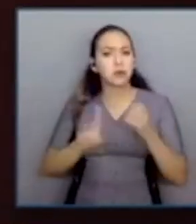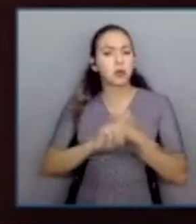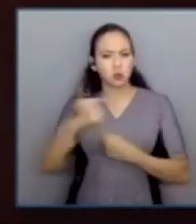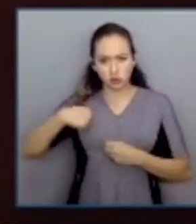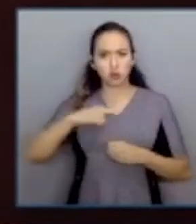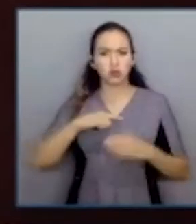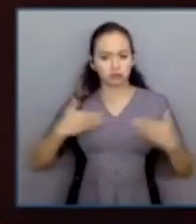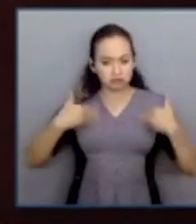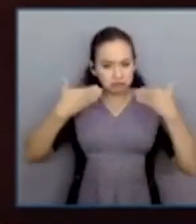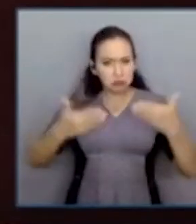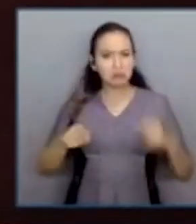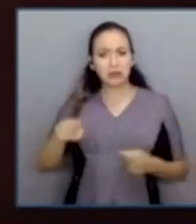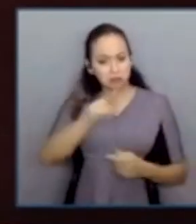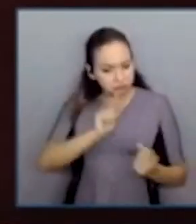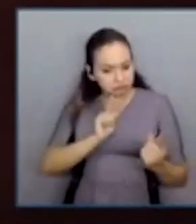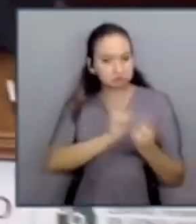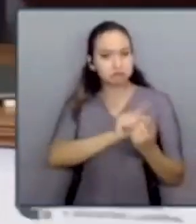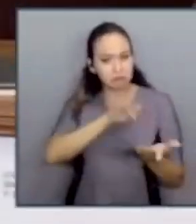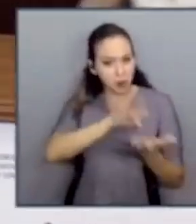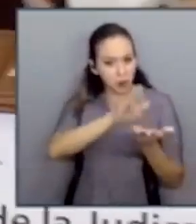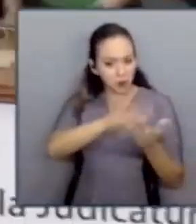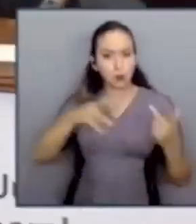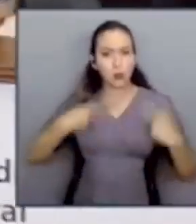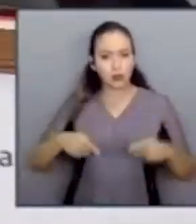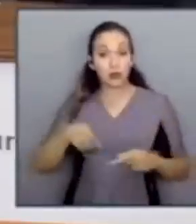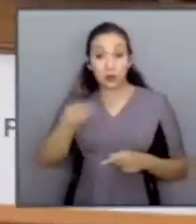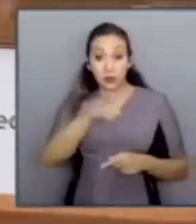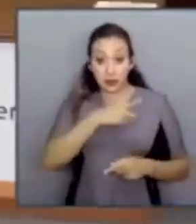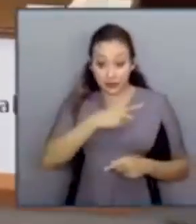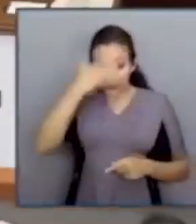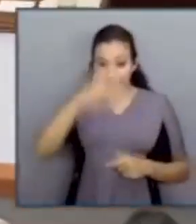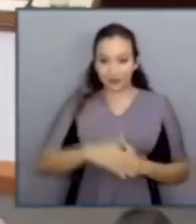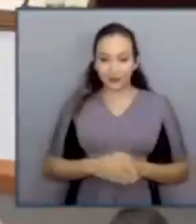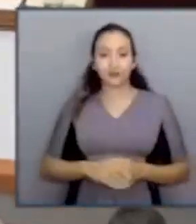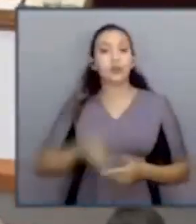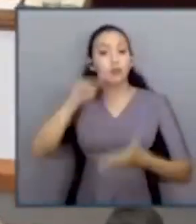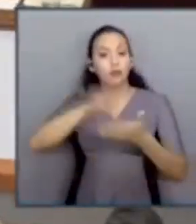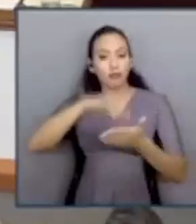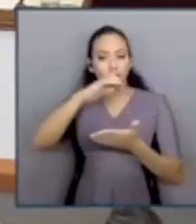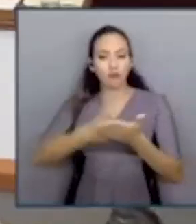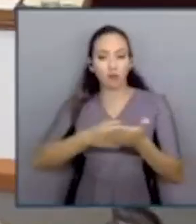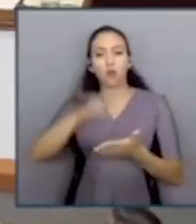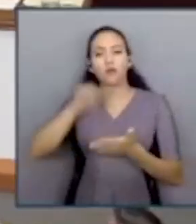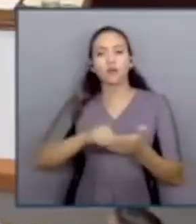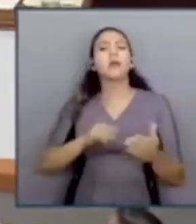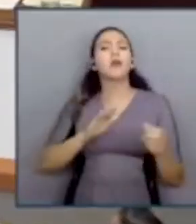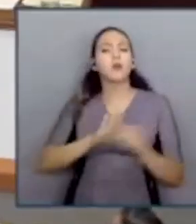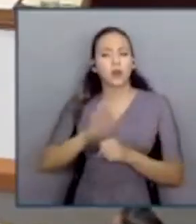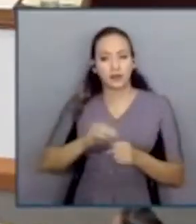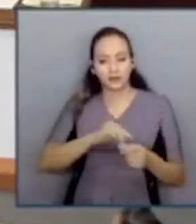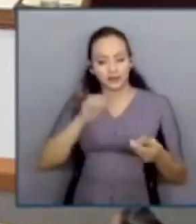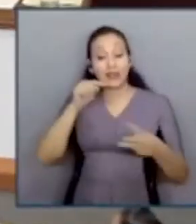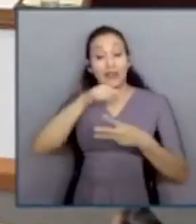justicia que actúe con certeza con celeridad los convenios firmados fueron interconexión el del